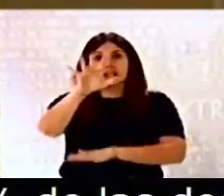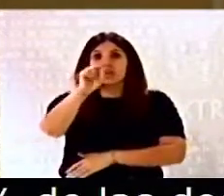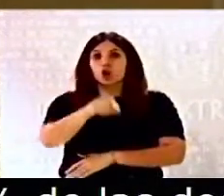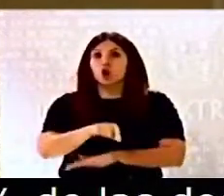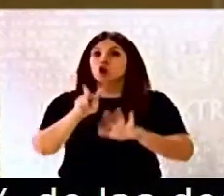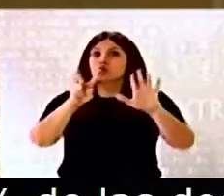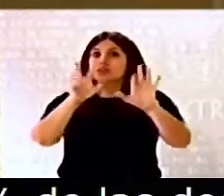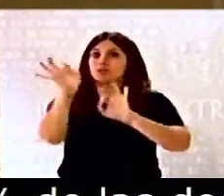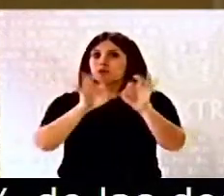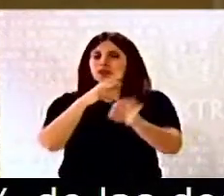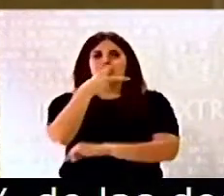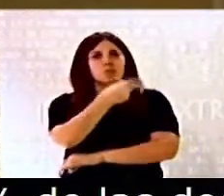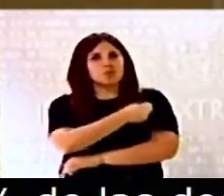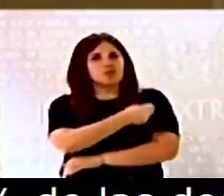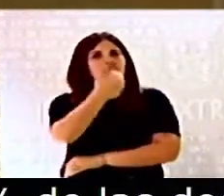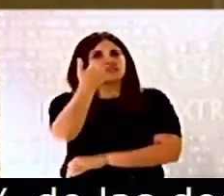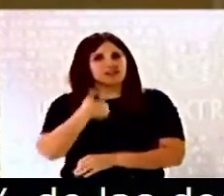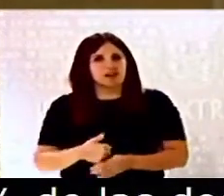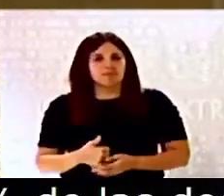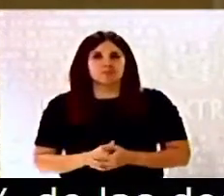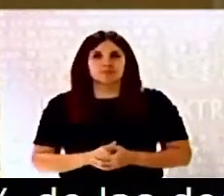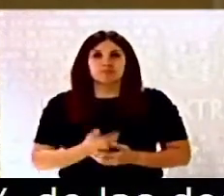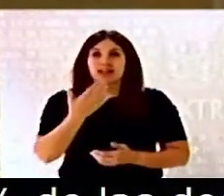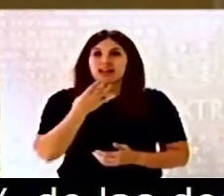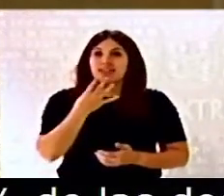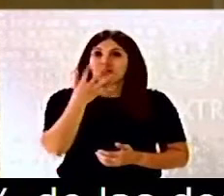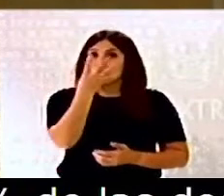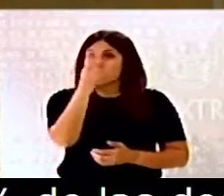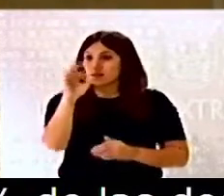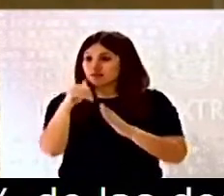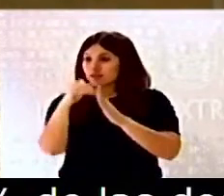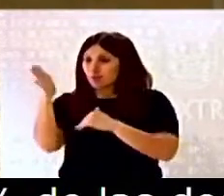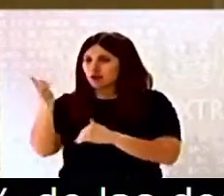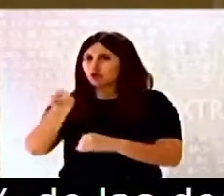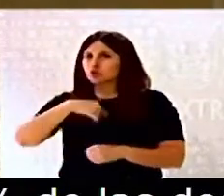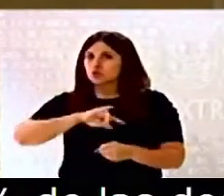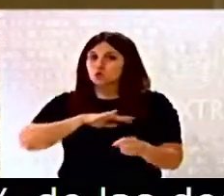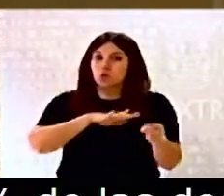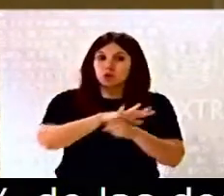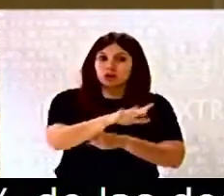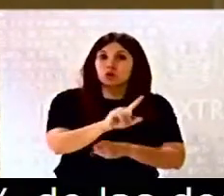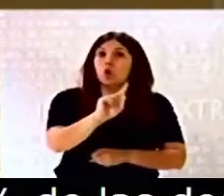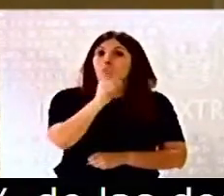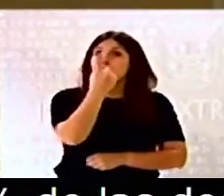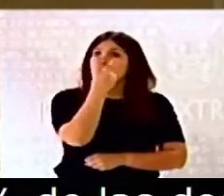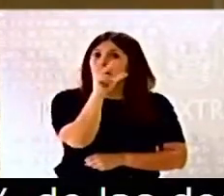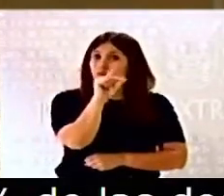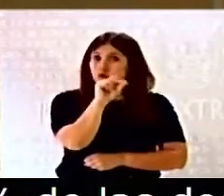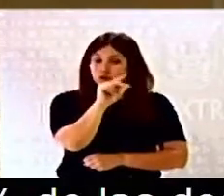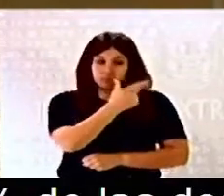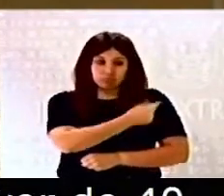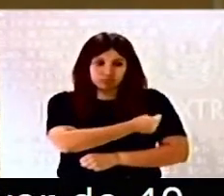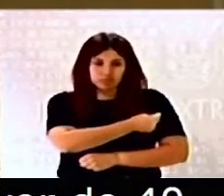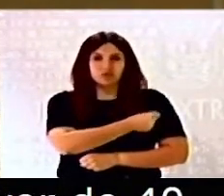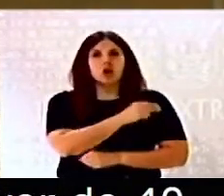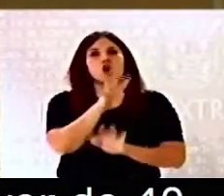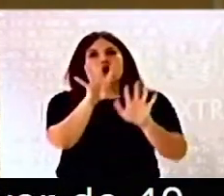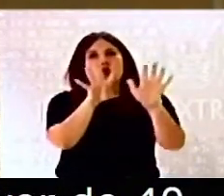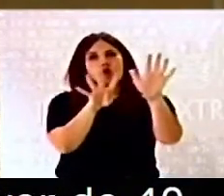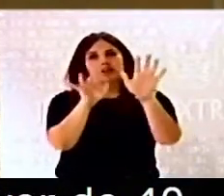que en la población mayor de 40 años tenemos una cobertura con una dosis del